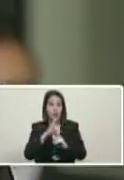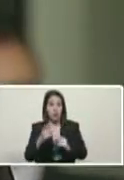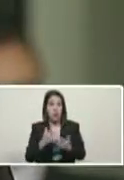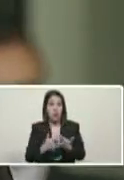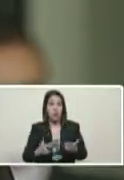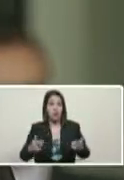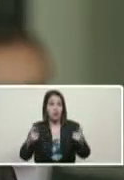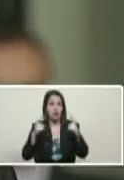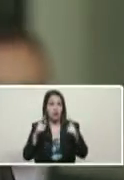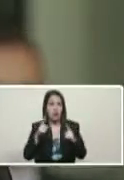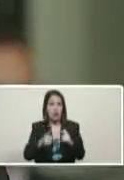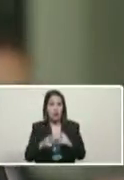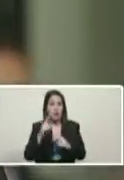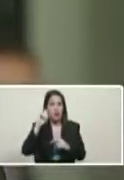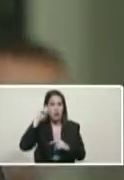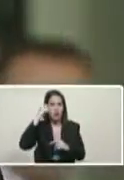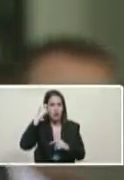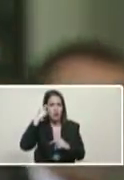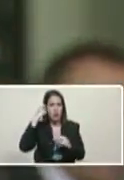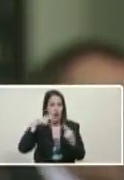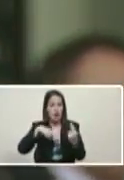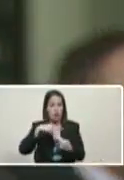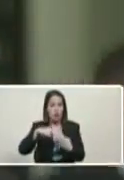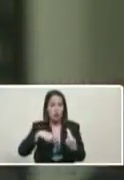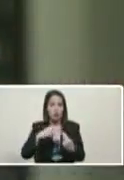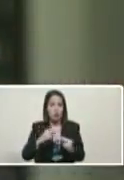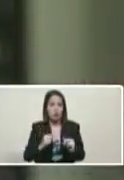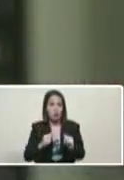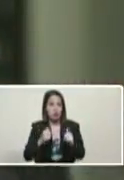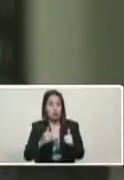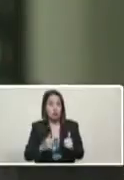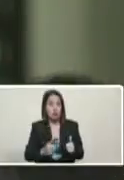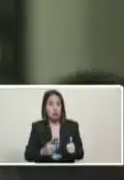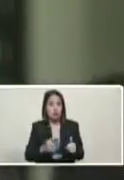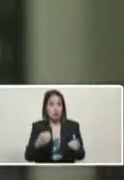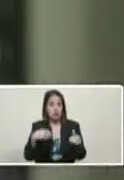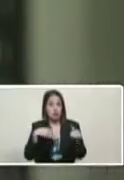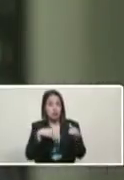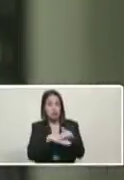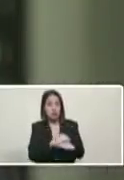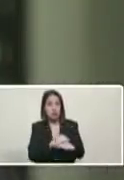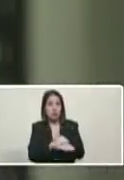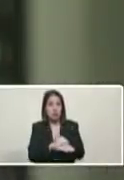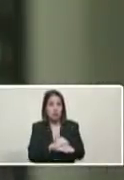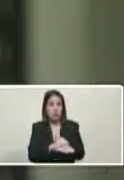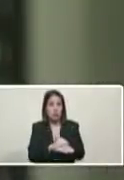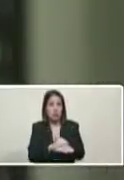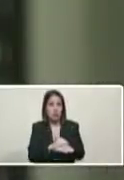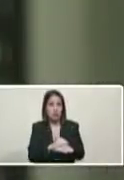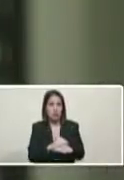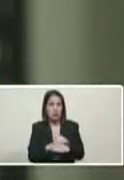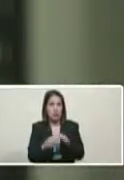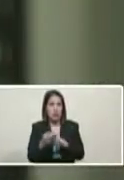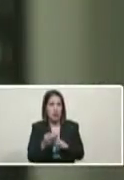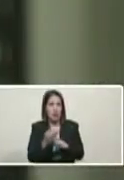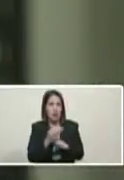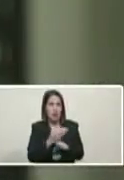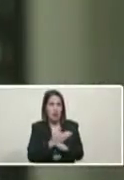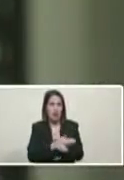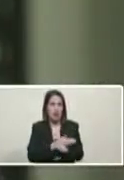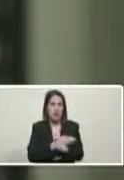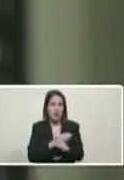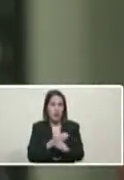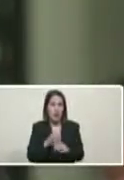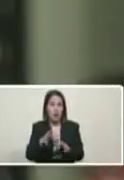Hay que recordar que esta revolución empezó enterrando el analfabetismo y que por consiguiente celebrando la